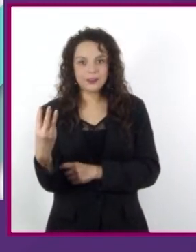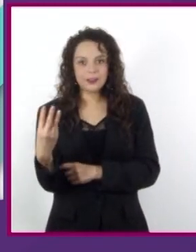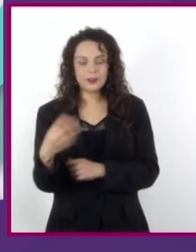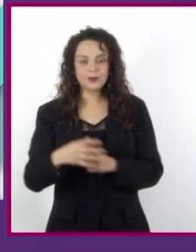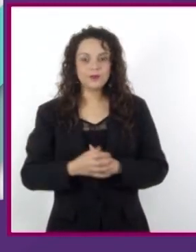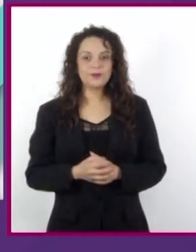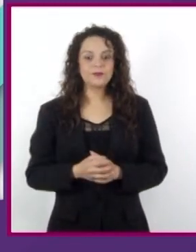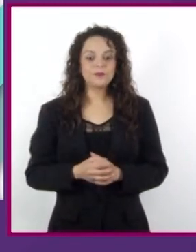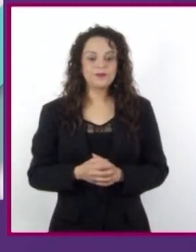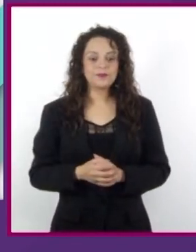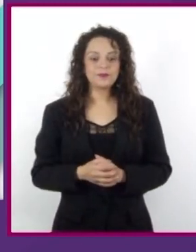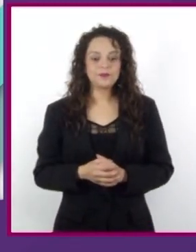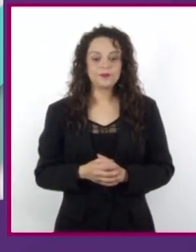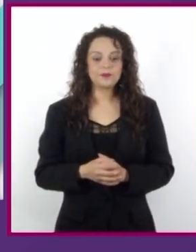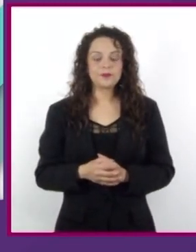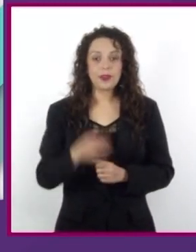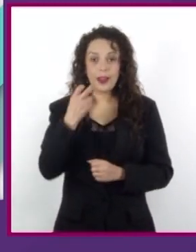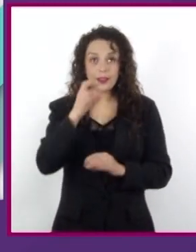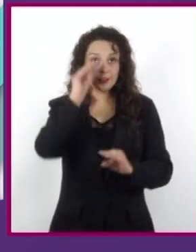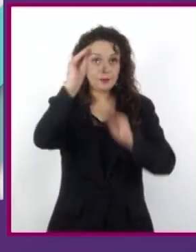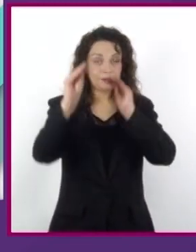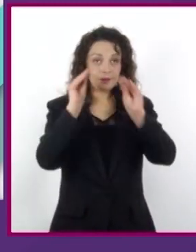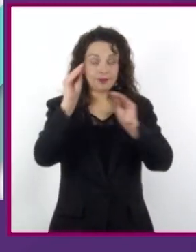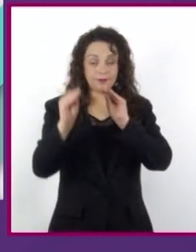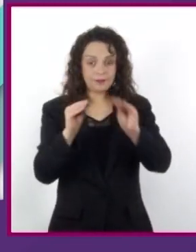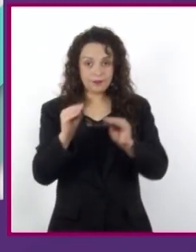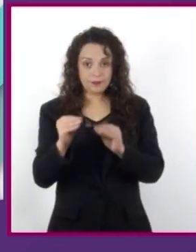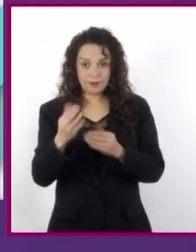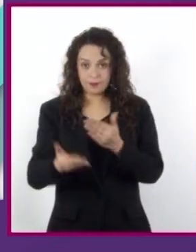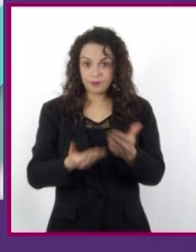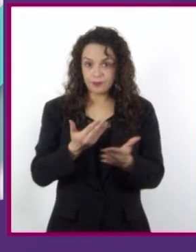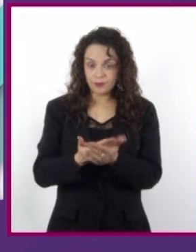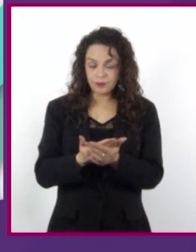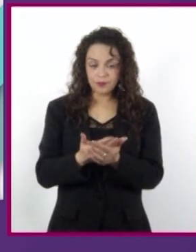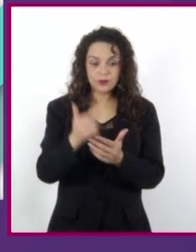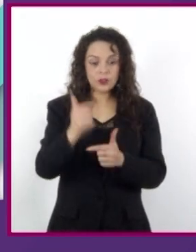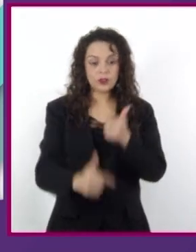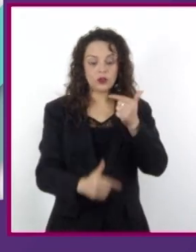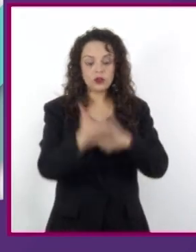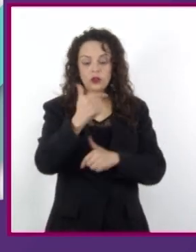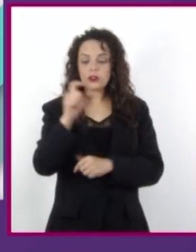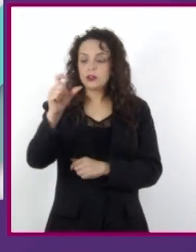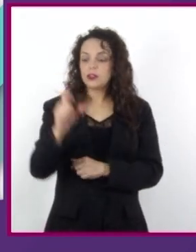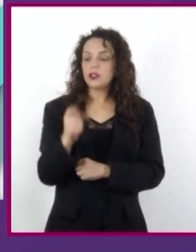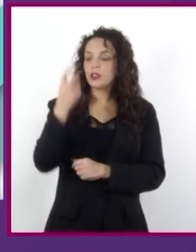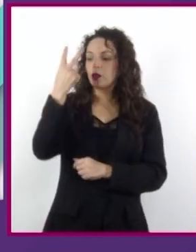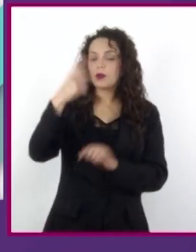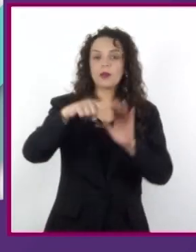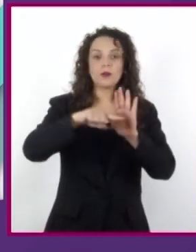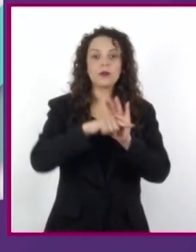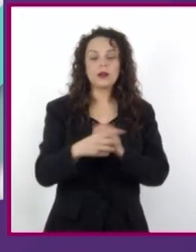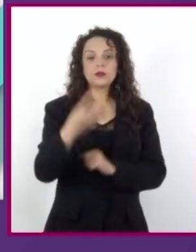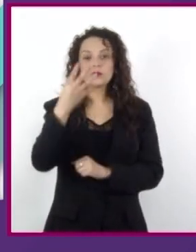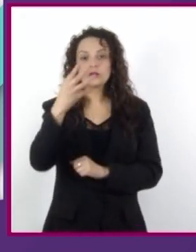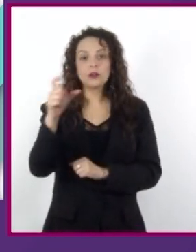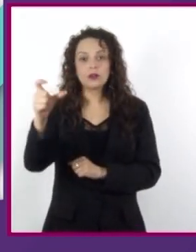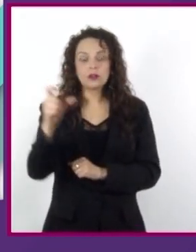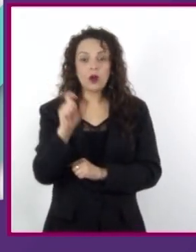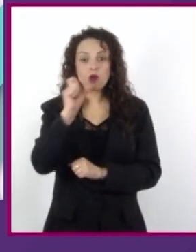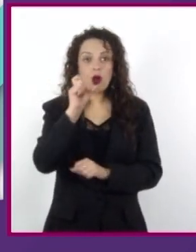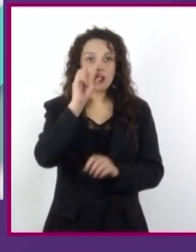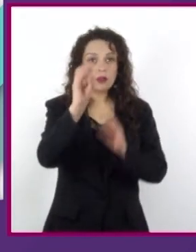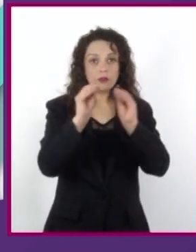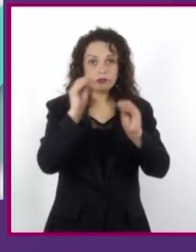Para el arreglo propuesto es 12x al cuadrado menos 4x. Al factorizar